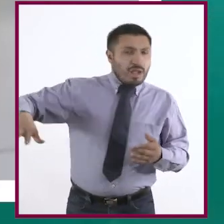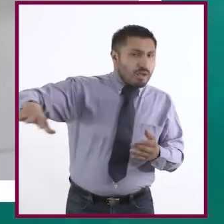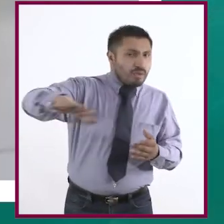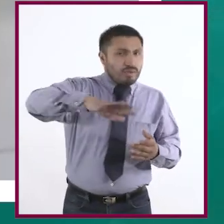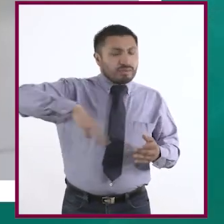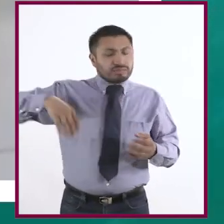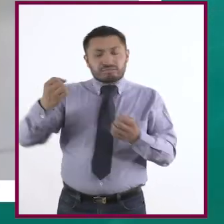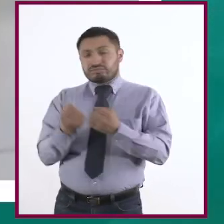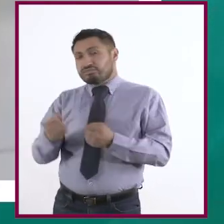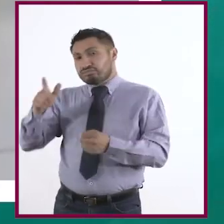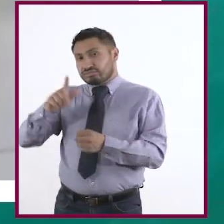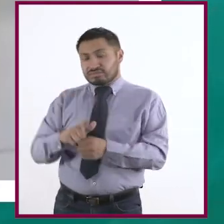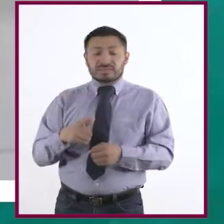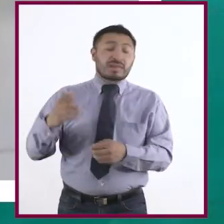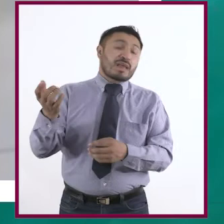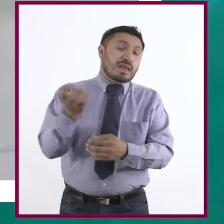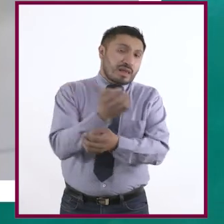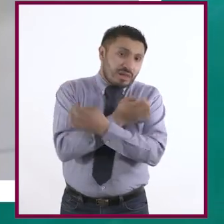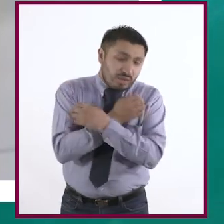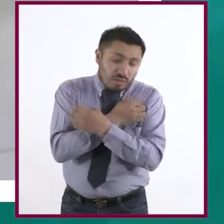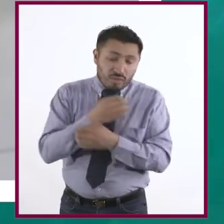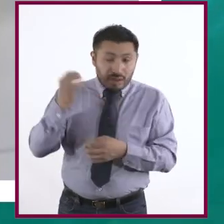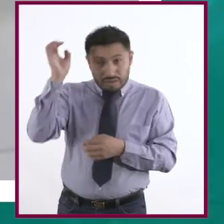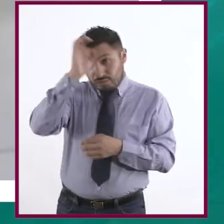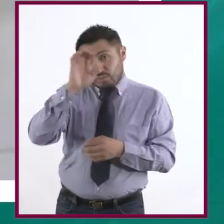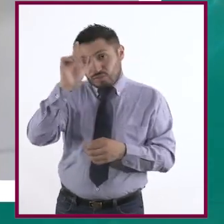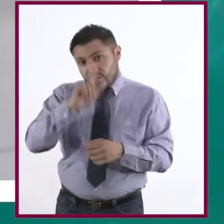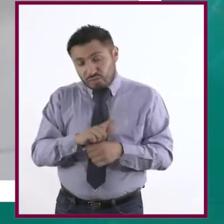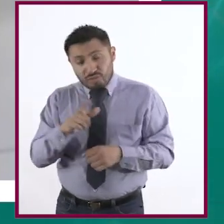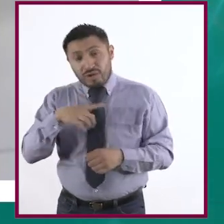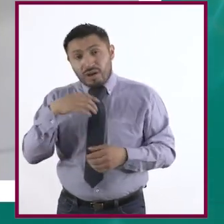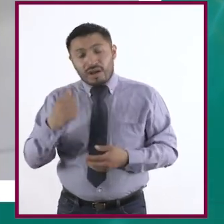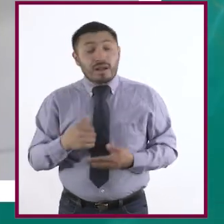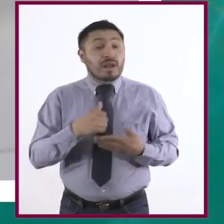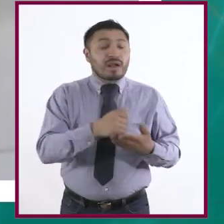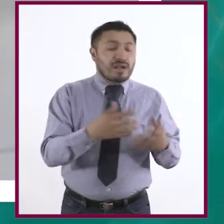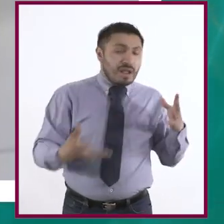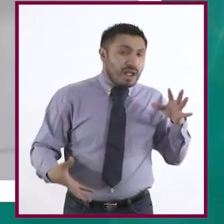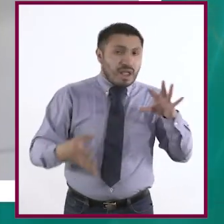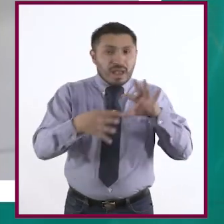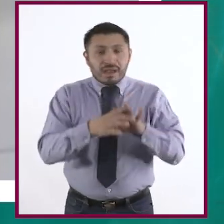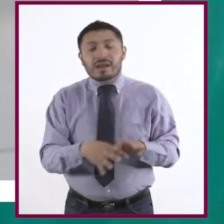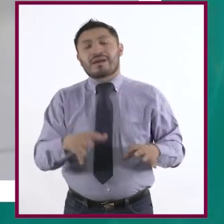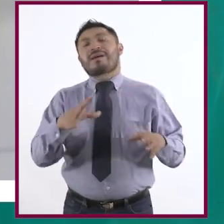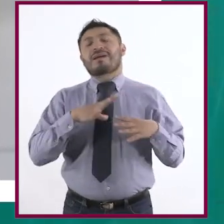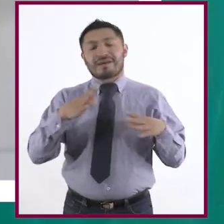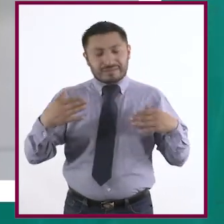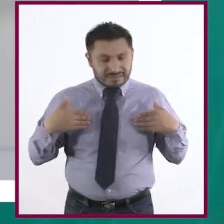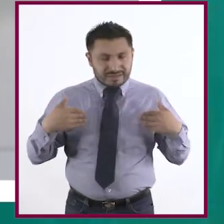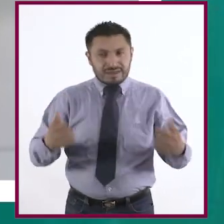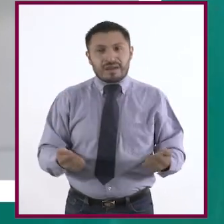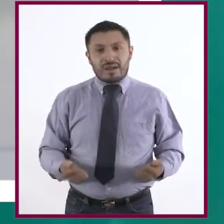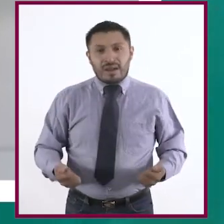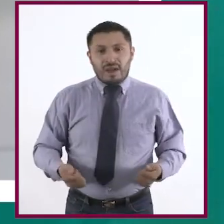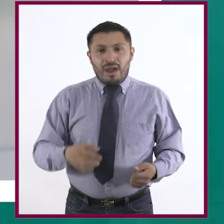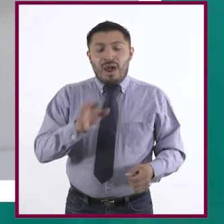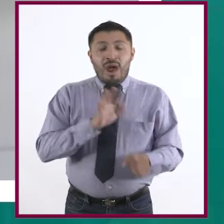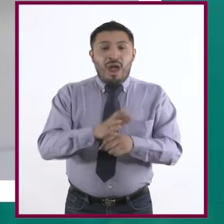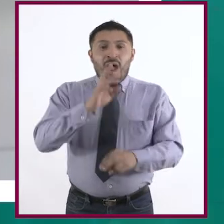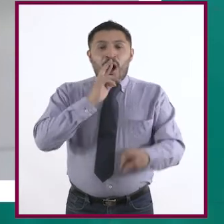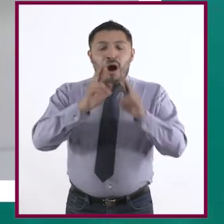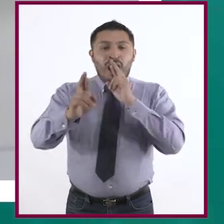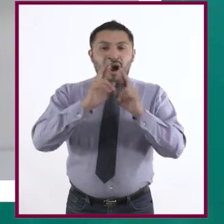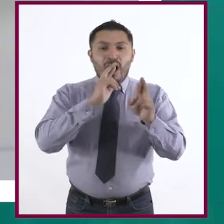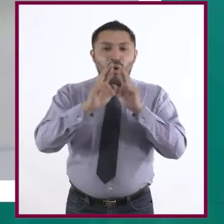cuestión social, educacional, cultural, que nos permita entonces ver reflejados esos